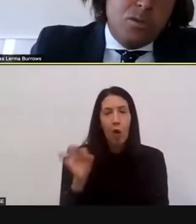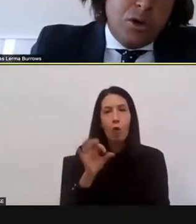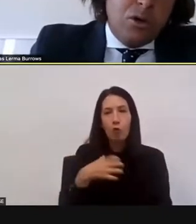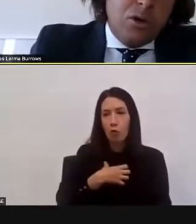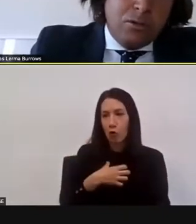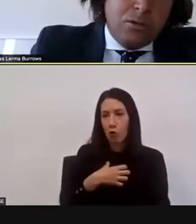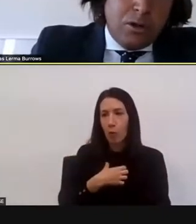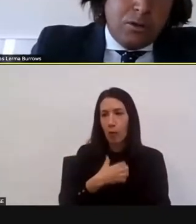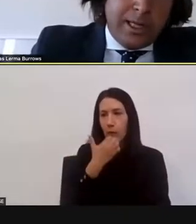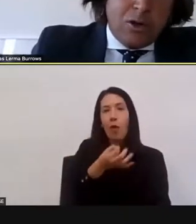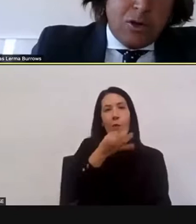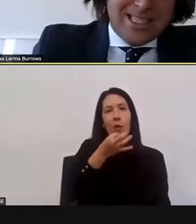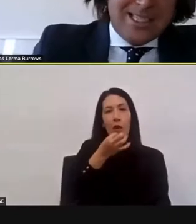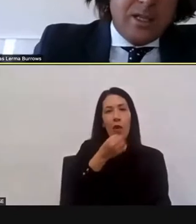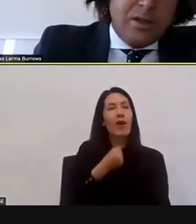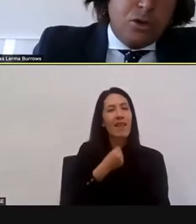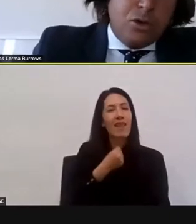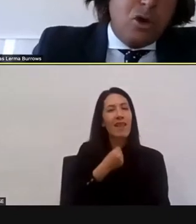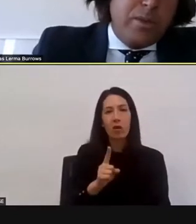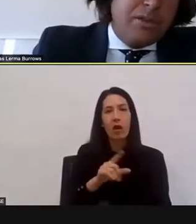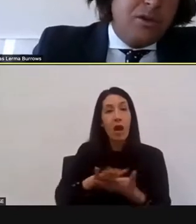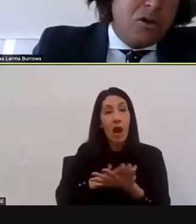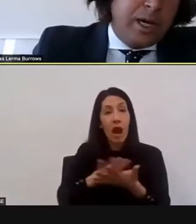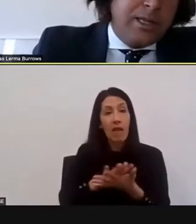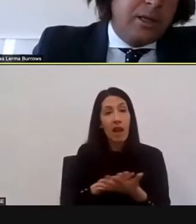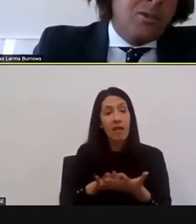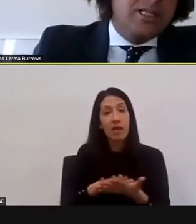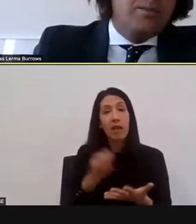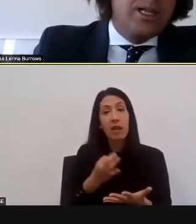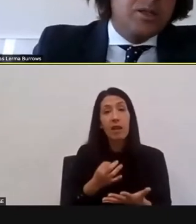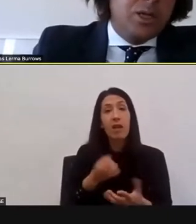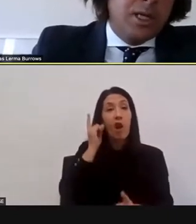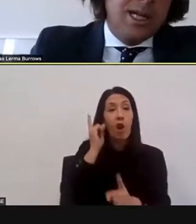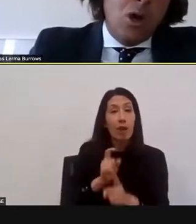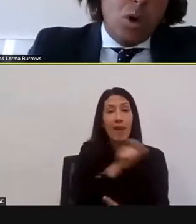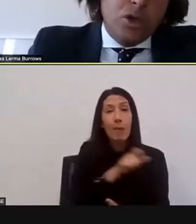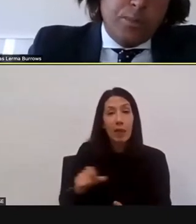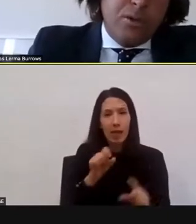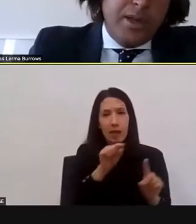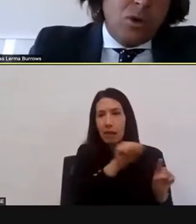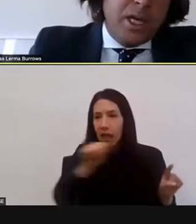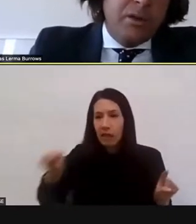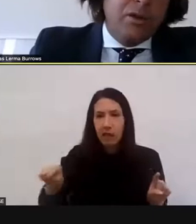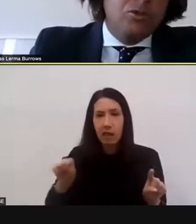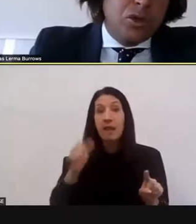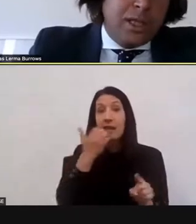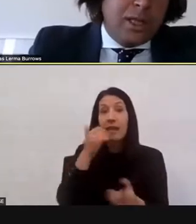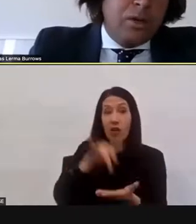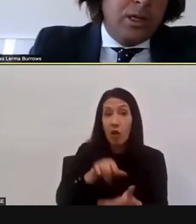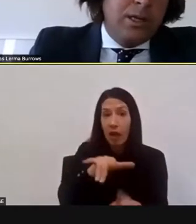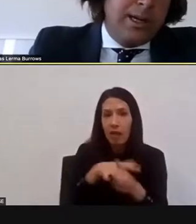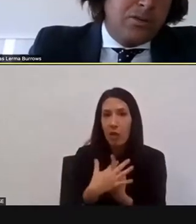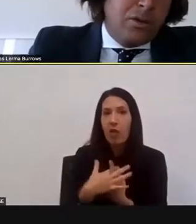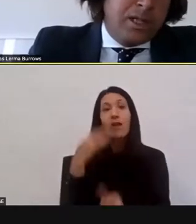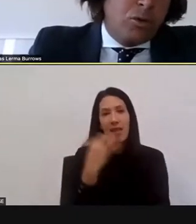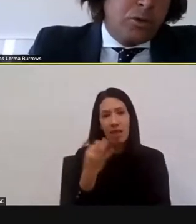un monólogo. No, es que lo que se está diciendo es una humillación concreta entre unas determinadas personas. Cuando se produce esa humillación es cuando se tiene que acudir